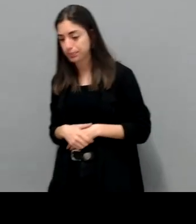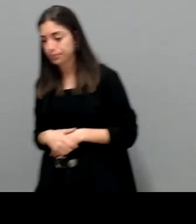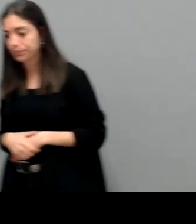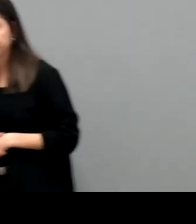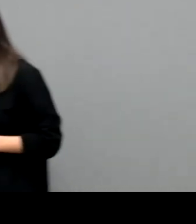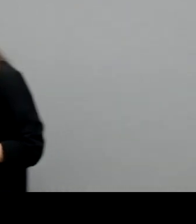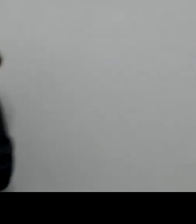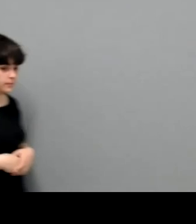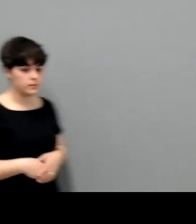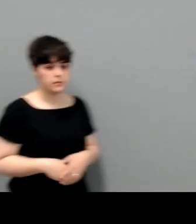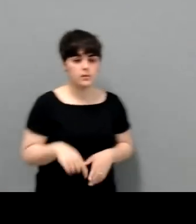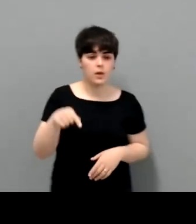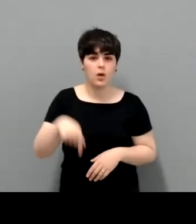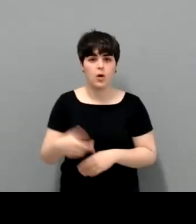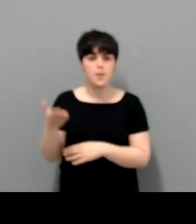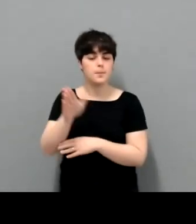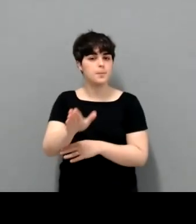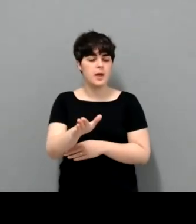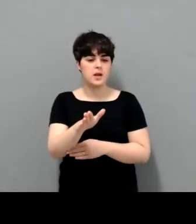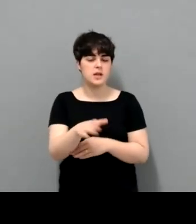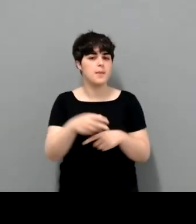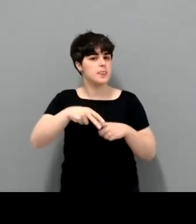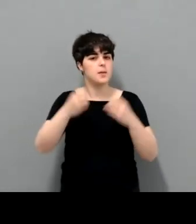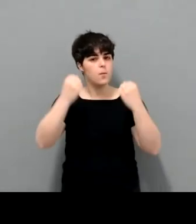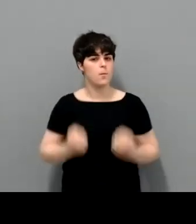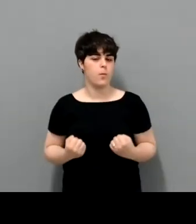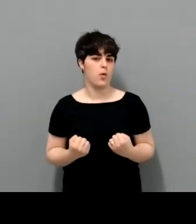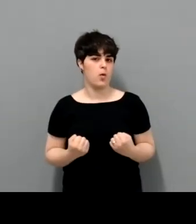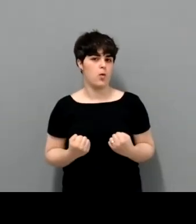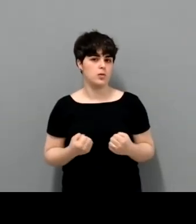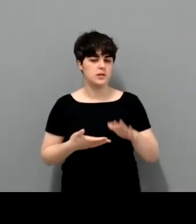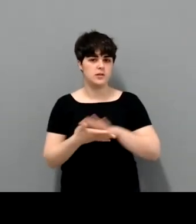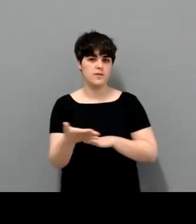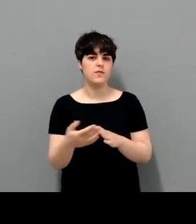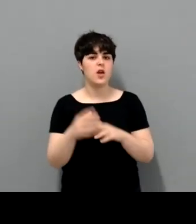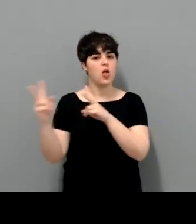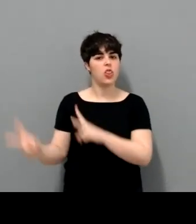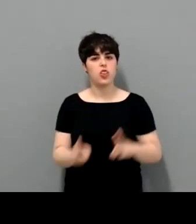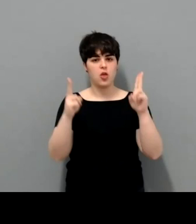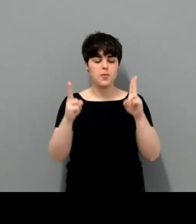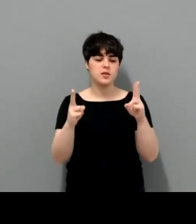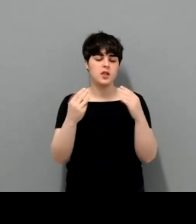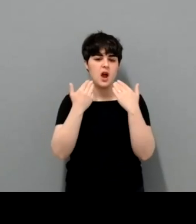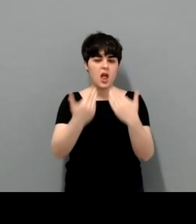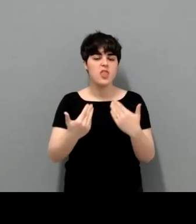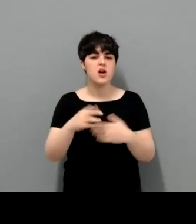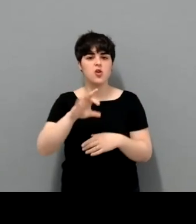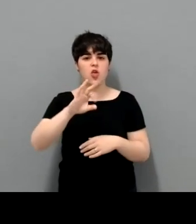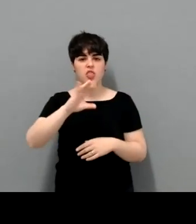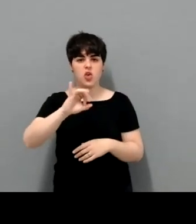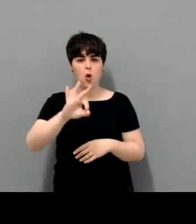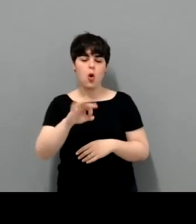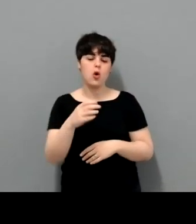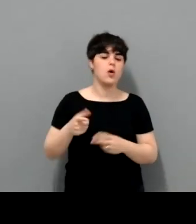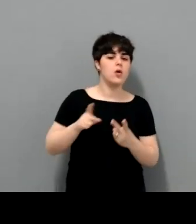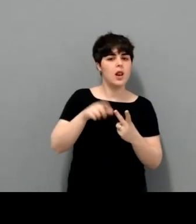Hoy presentáis una herramienta poderosa, un documental, en este caso gracias Rocío, de nuevo